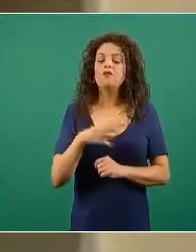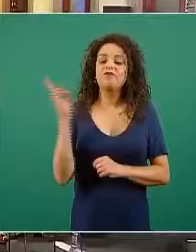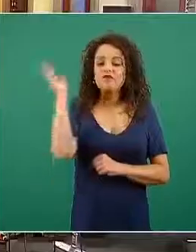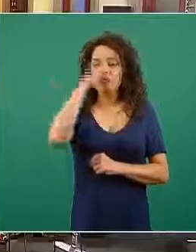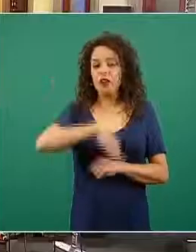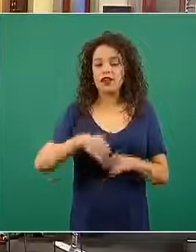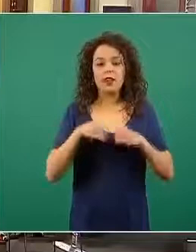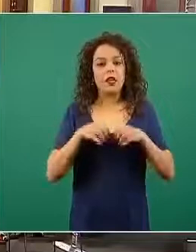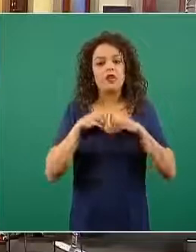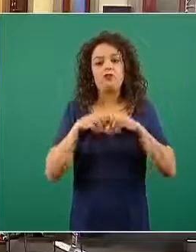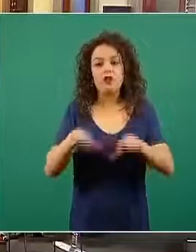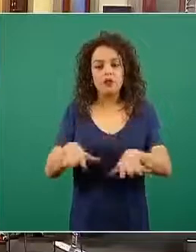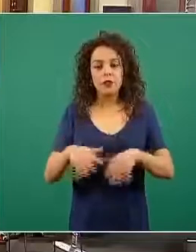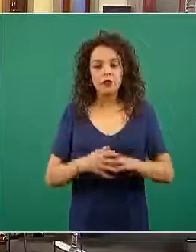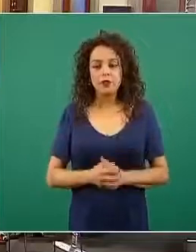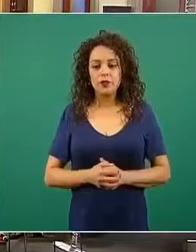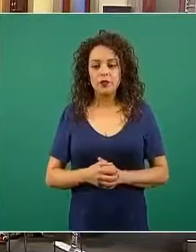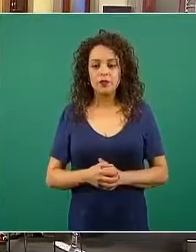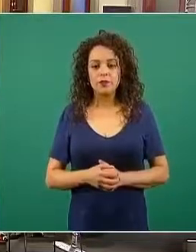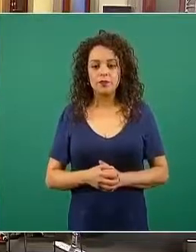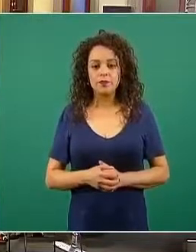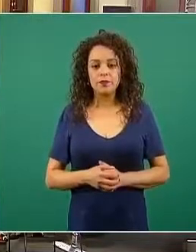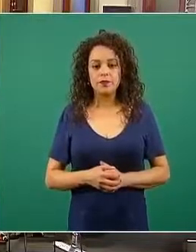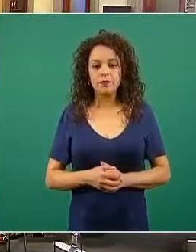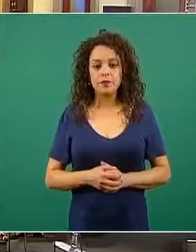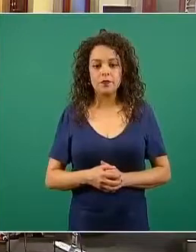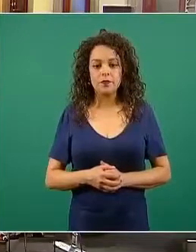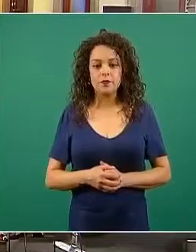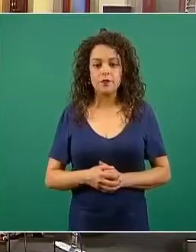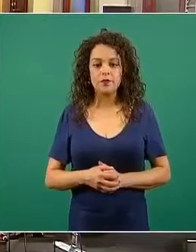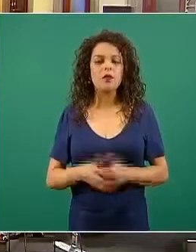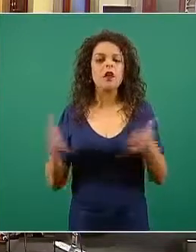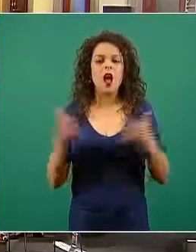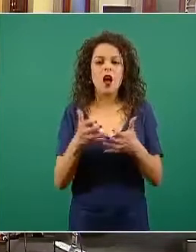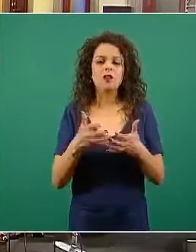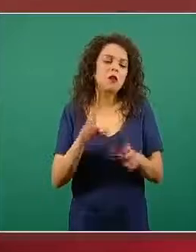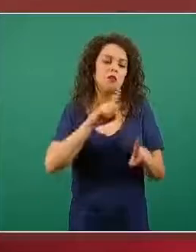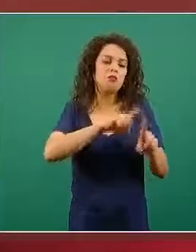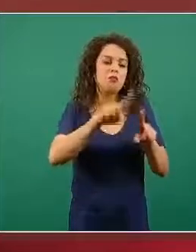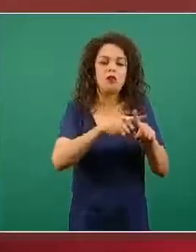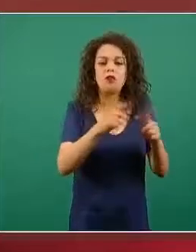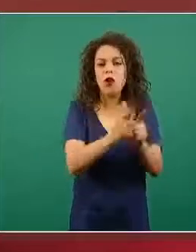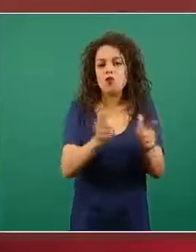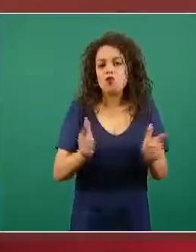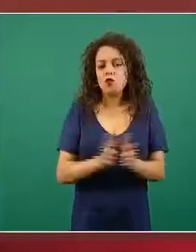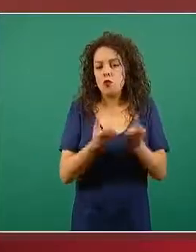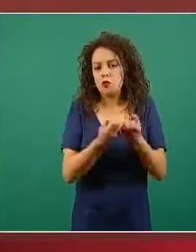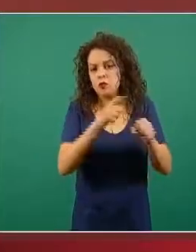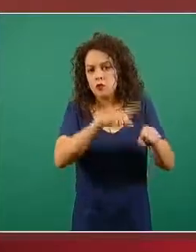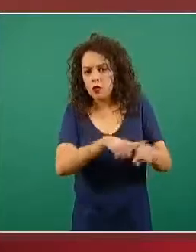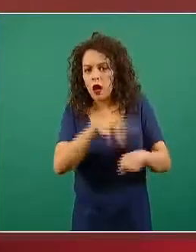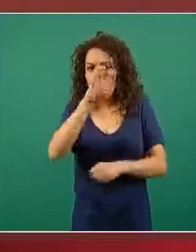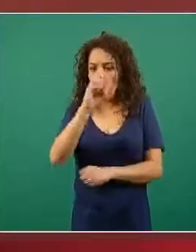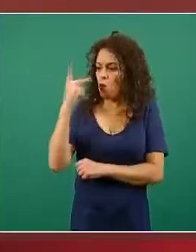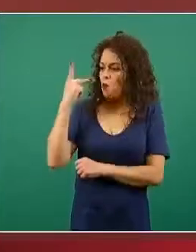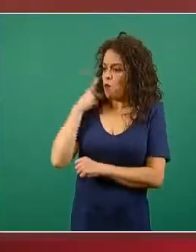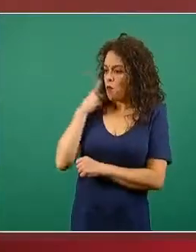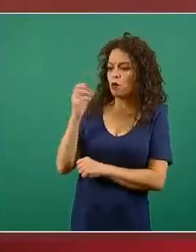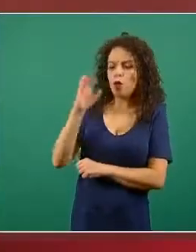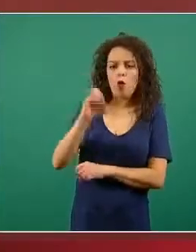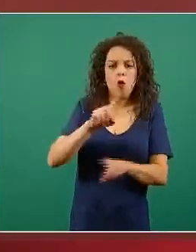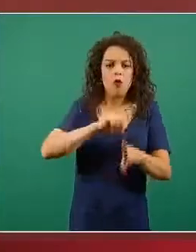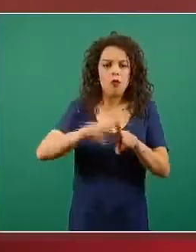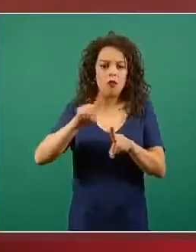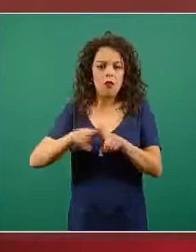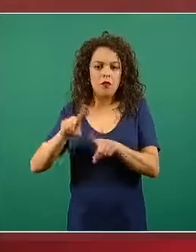desinformación provocada por distintas grupos sociales o grupos políticos o distintas